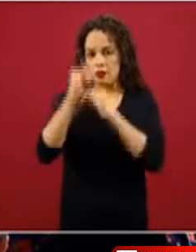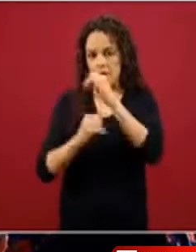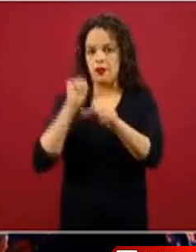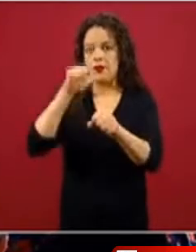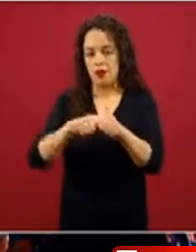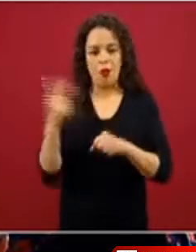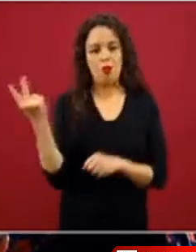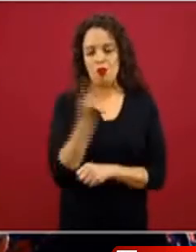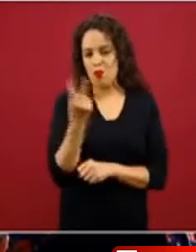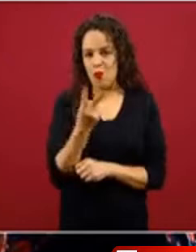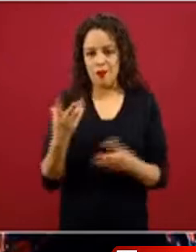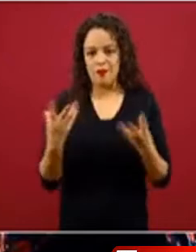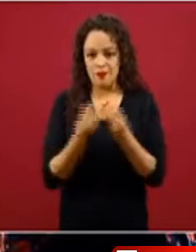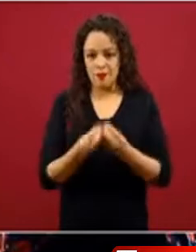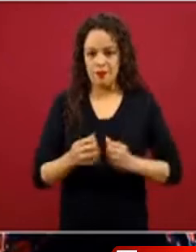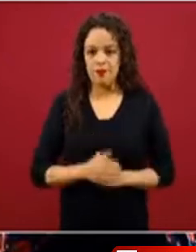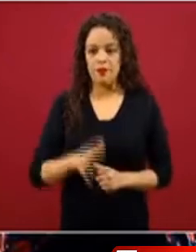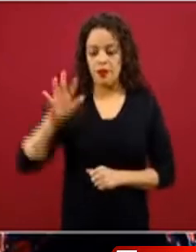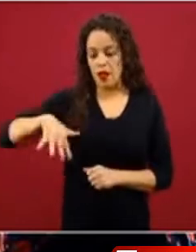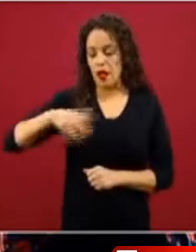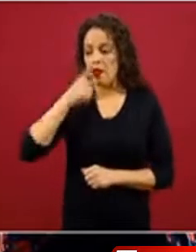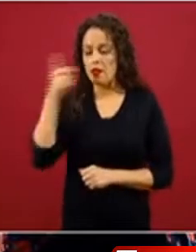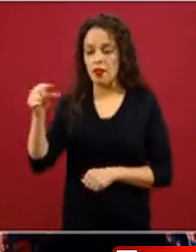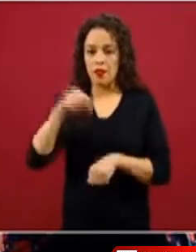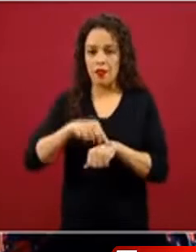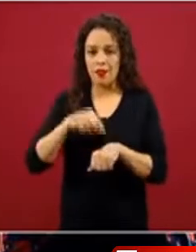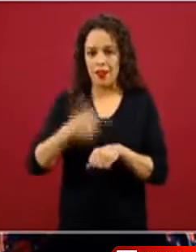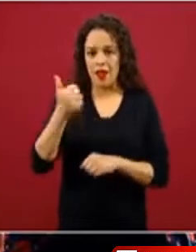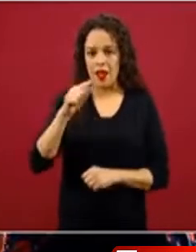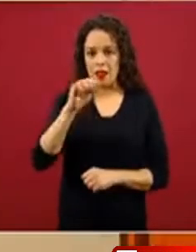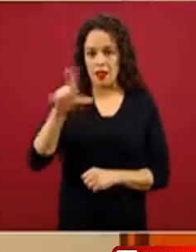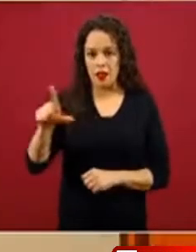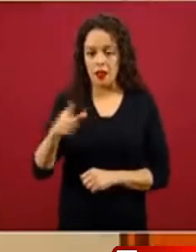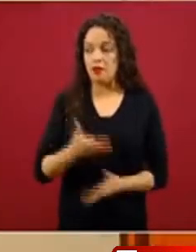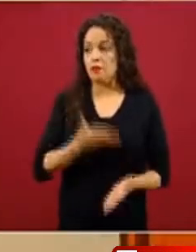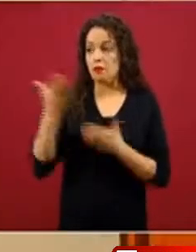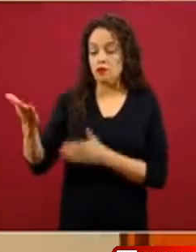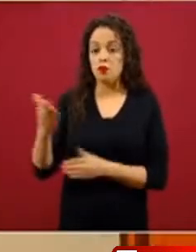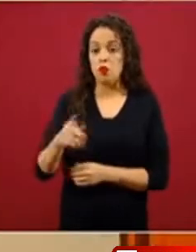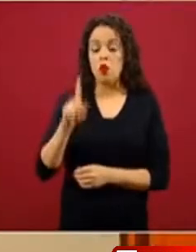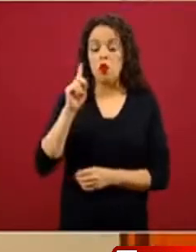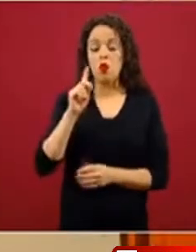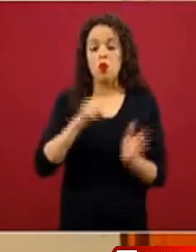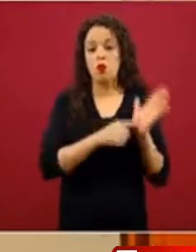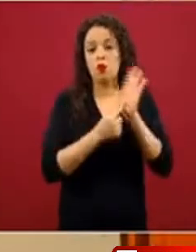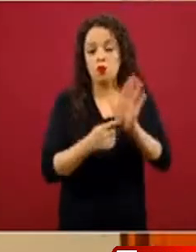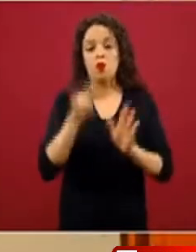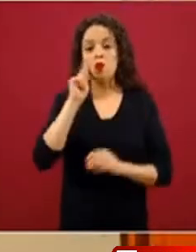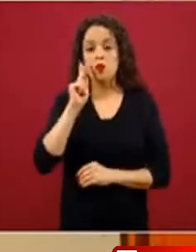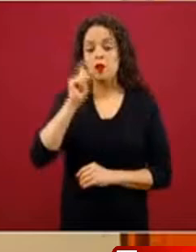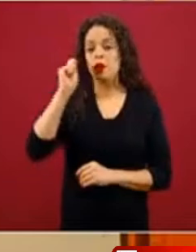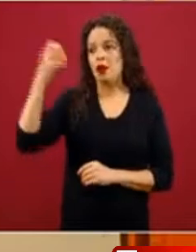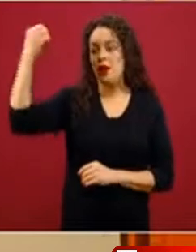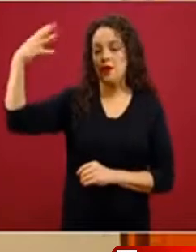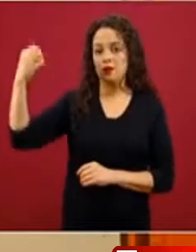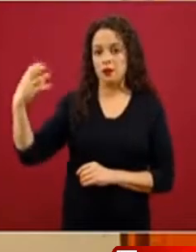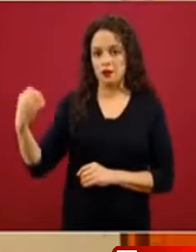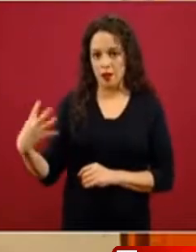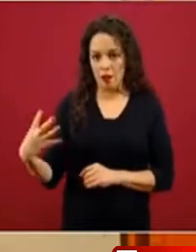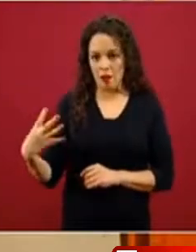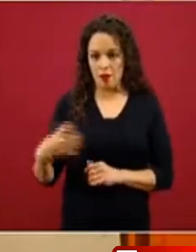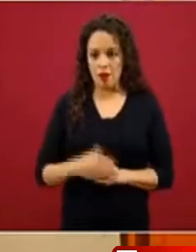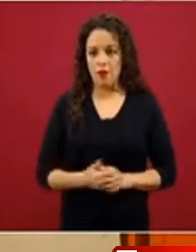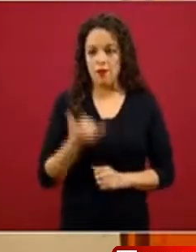comentó el doctor López-Gatell, se presentará el semáforo de la próxima semana y junto con él las acciones